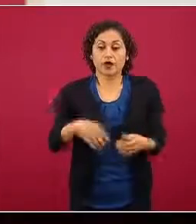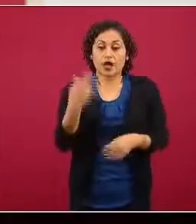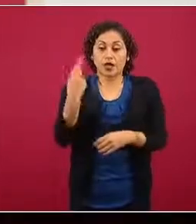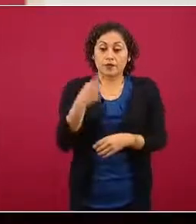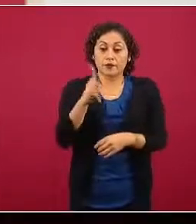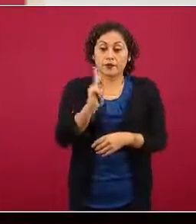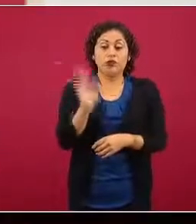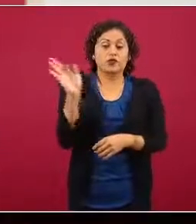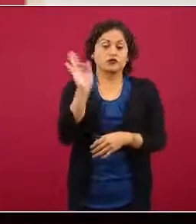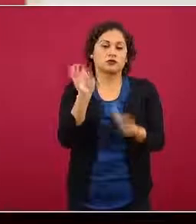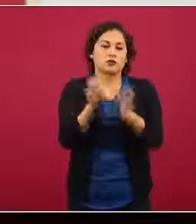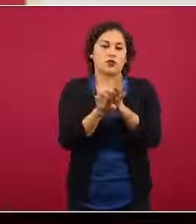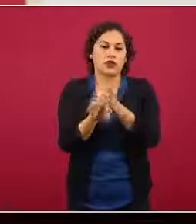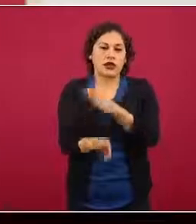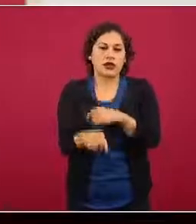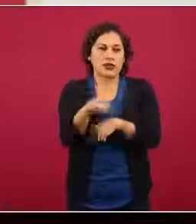eventos